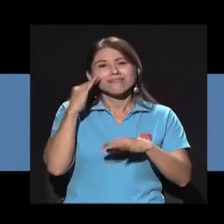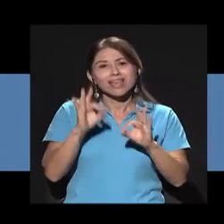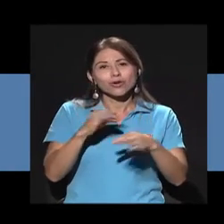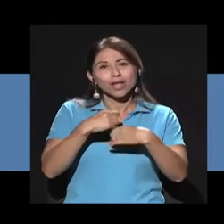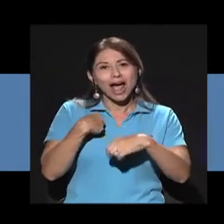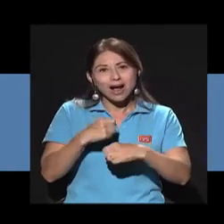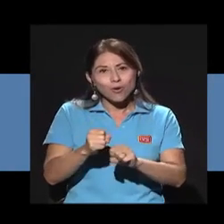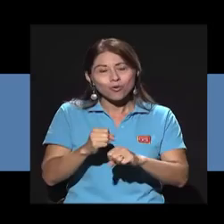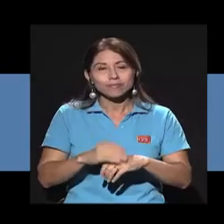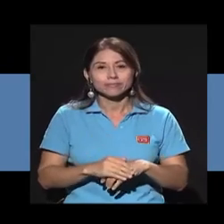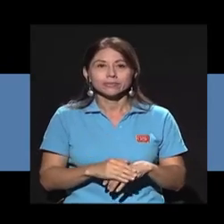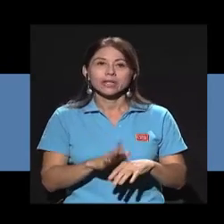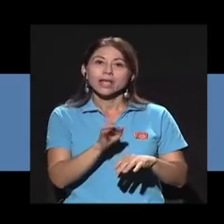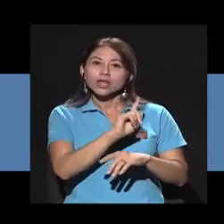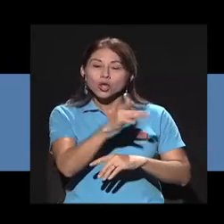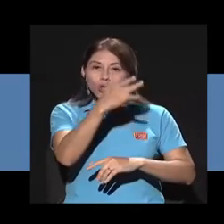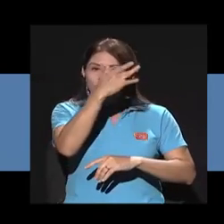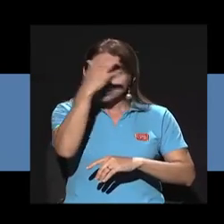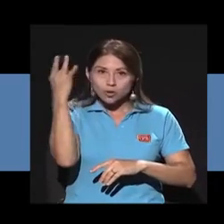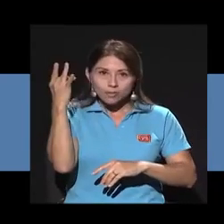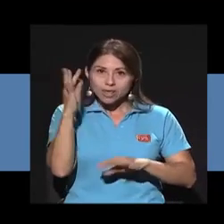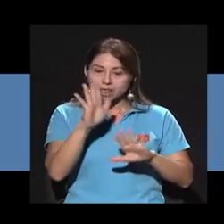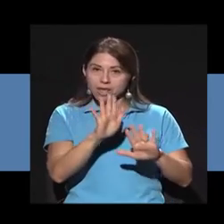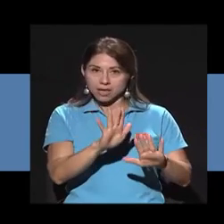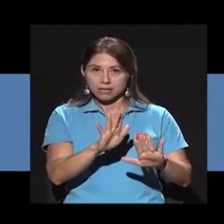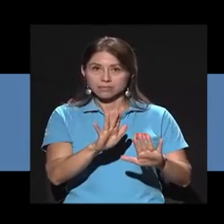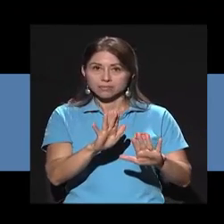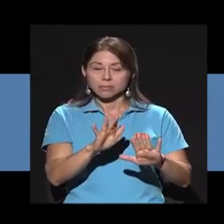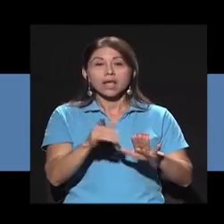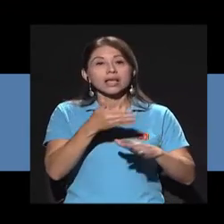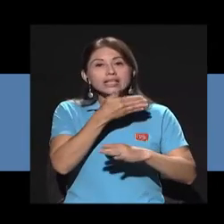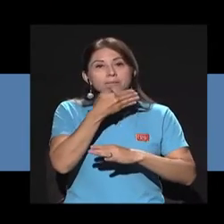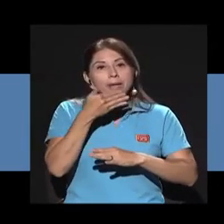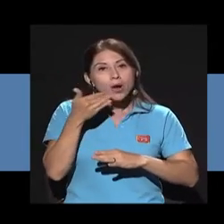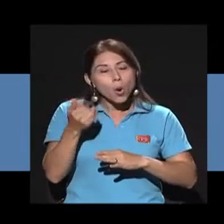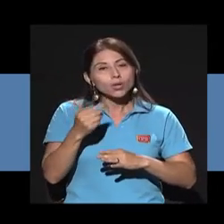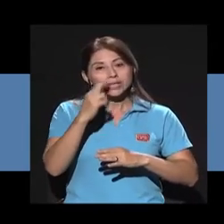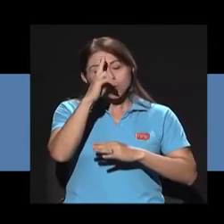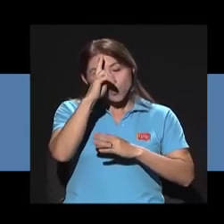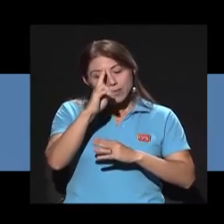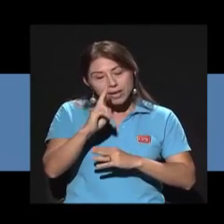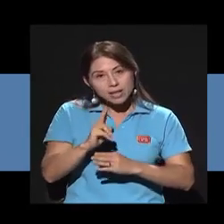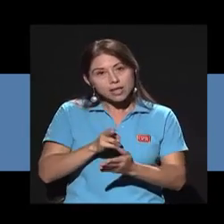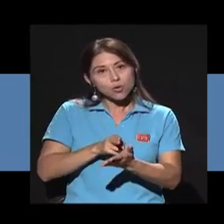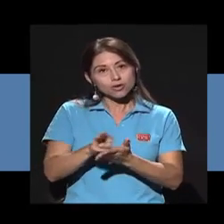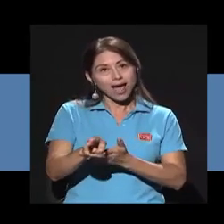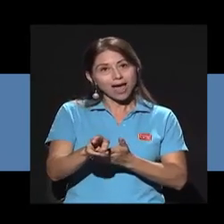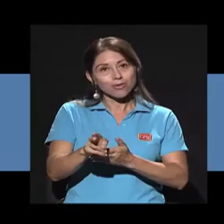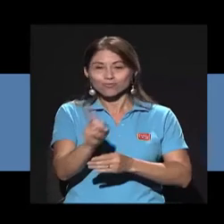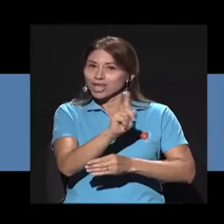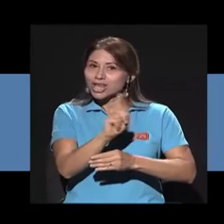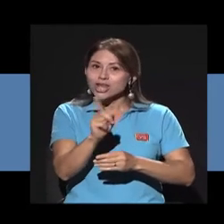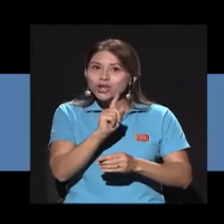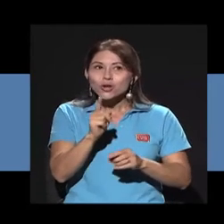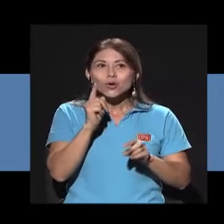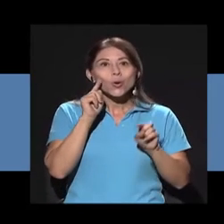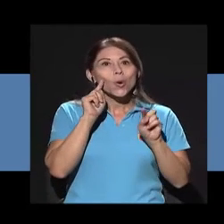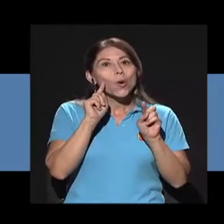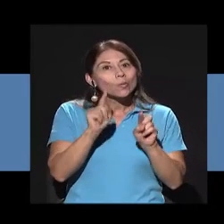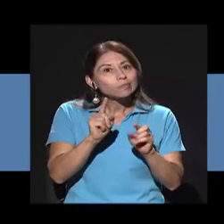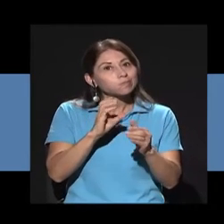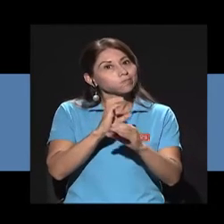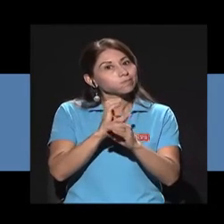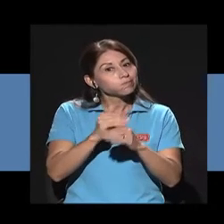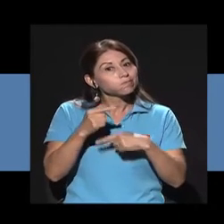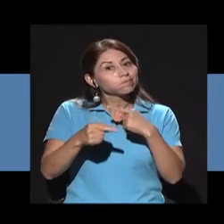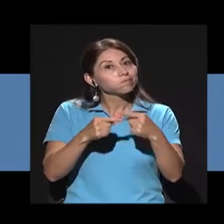hago. Y no se les olvide que es mejor ser humilde y honrados antes que andar con